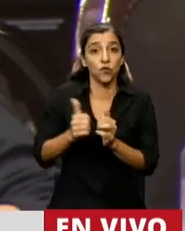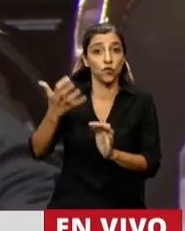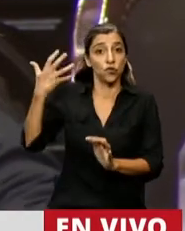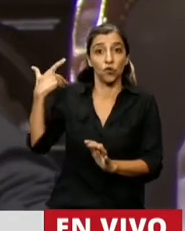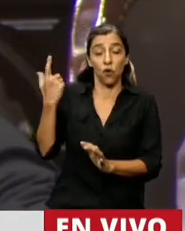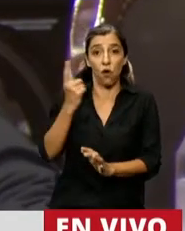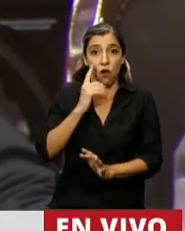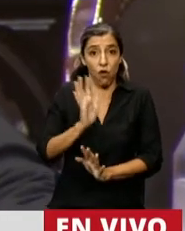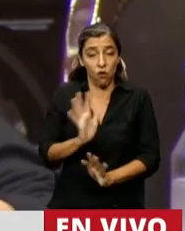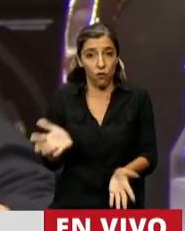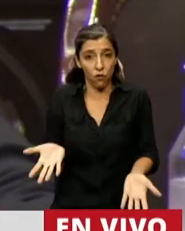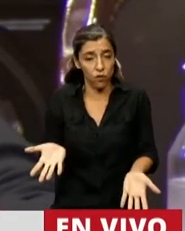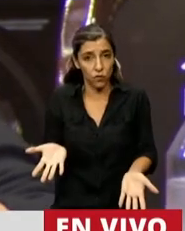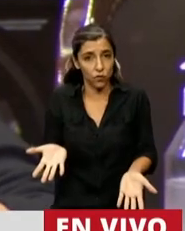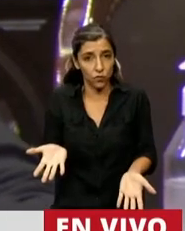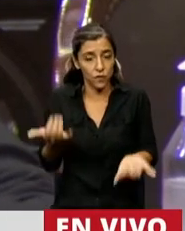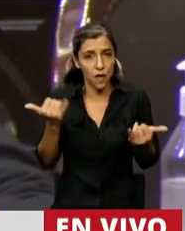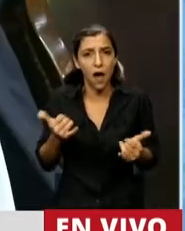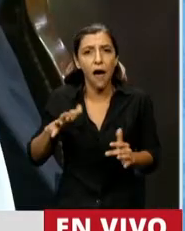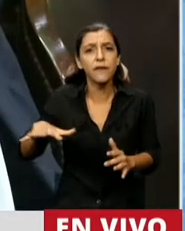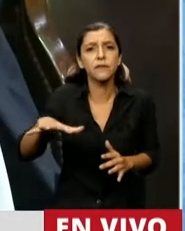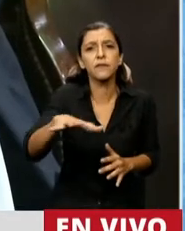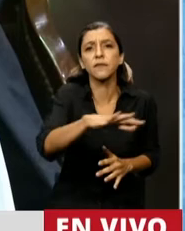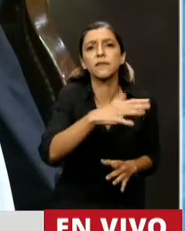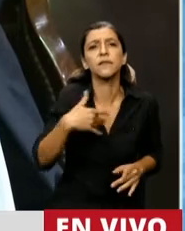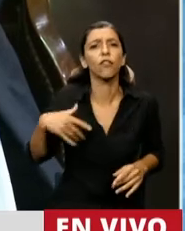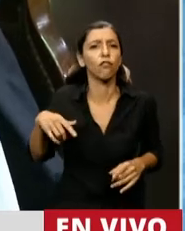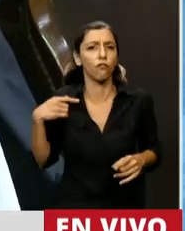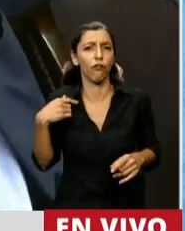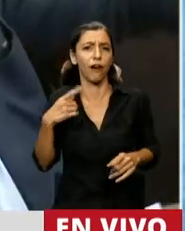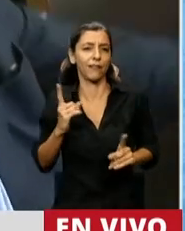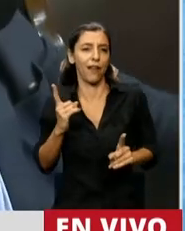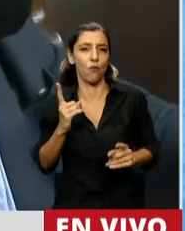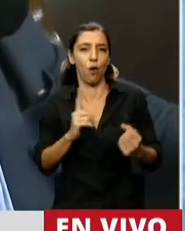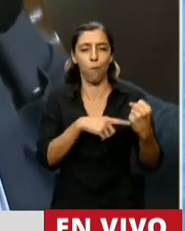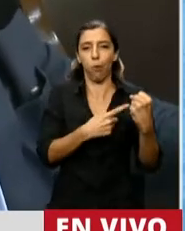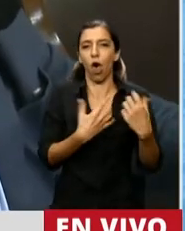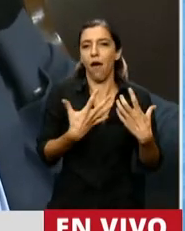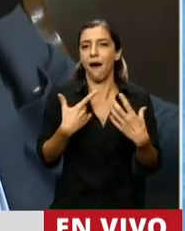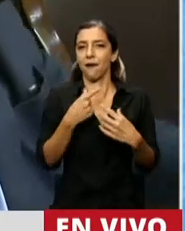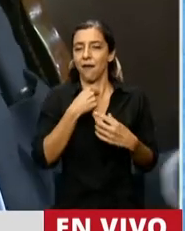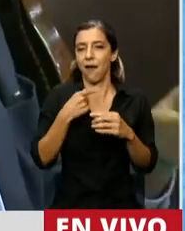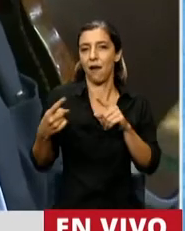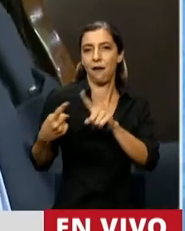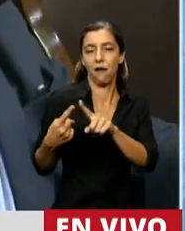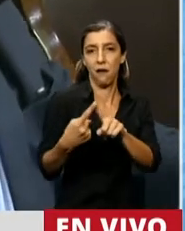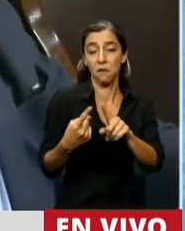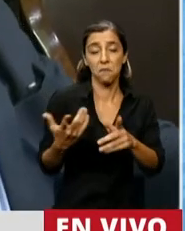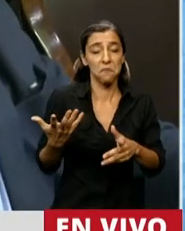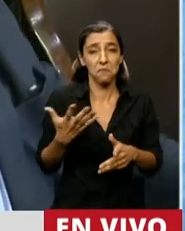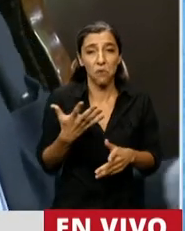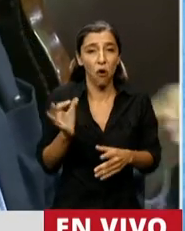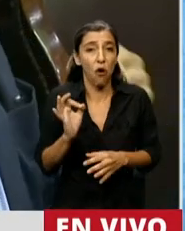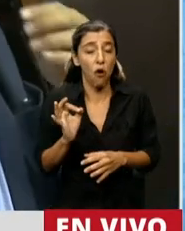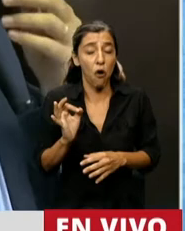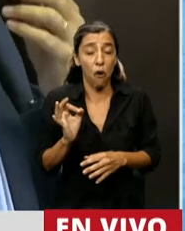los sectores que representan intereses de los poderosos. Yo digo, ¿realmente creerán que la gente no